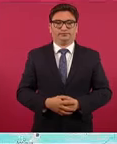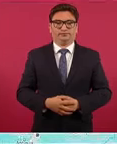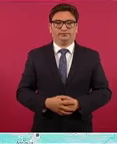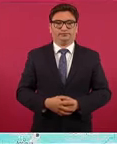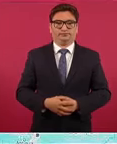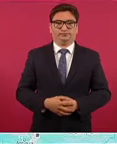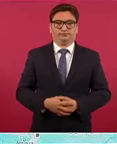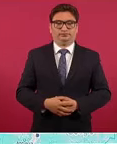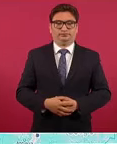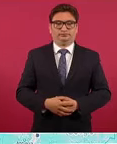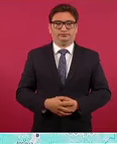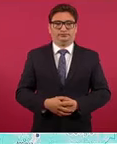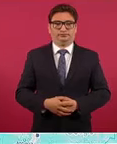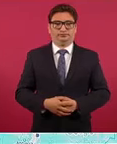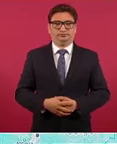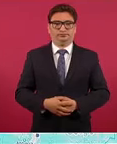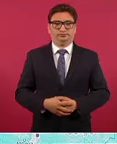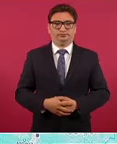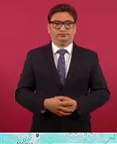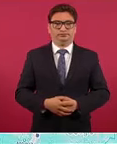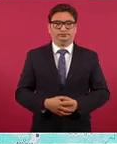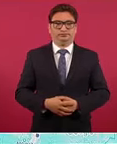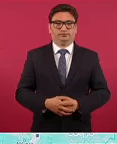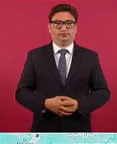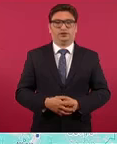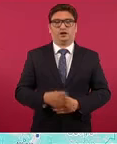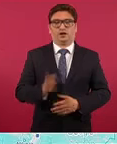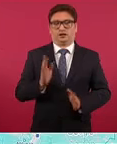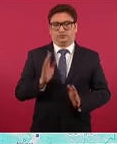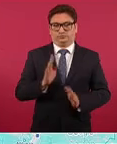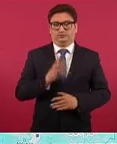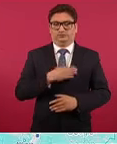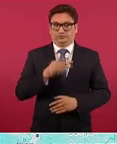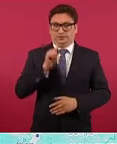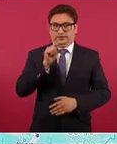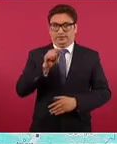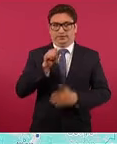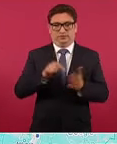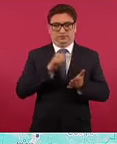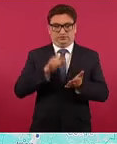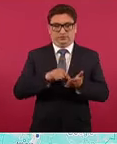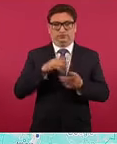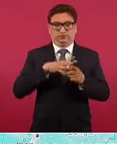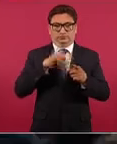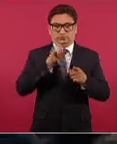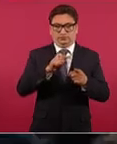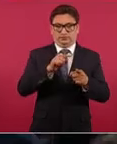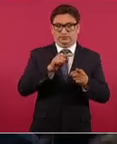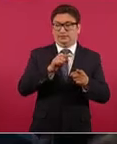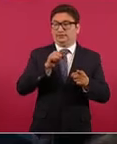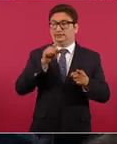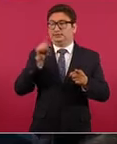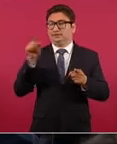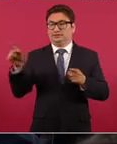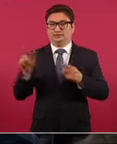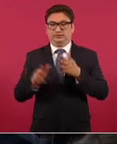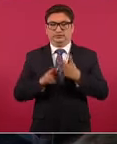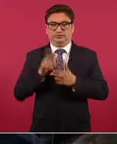bueno solo hay aquí y el tren está